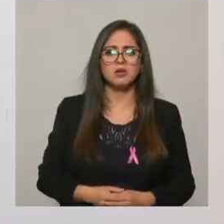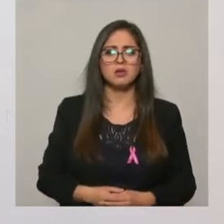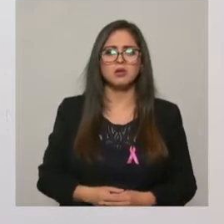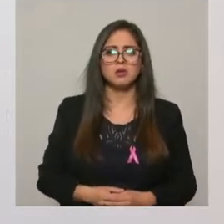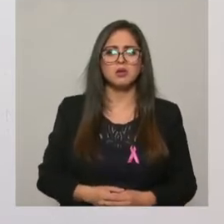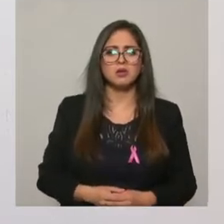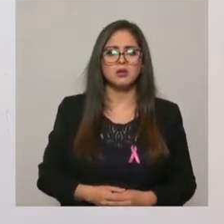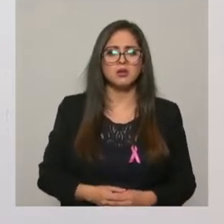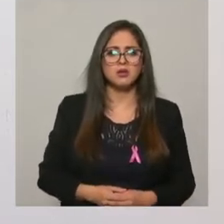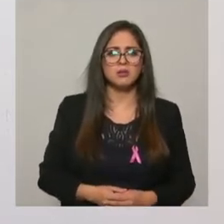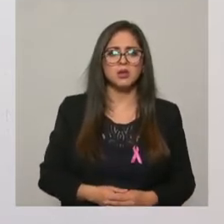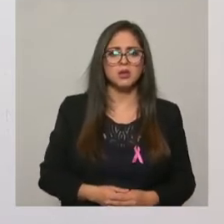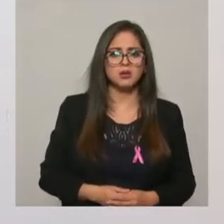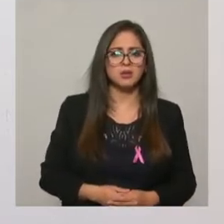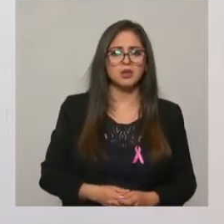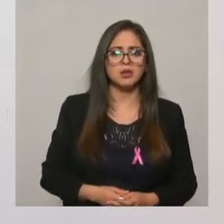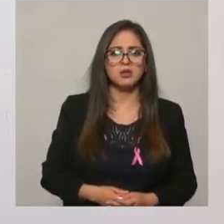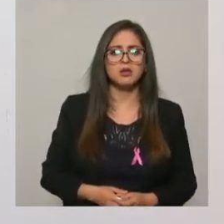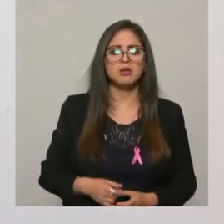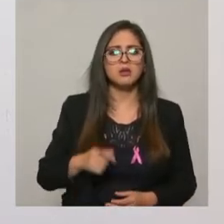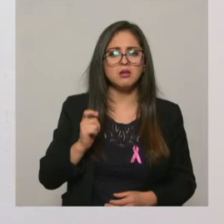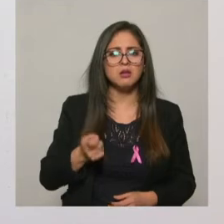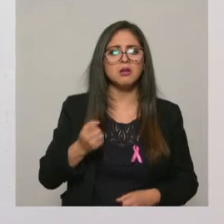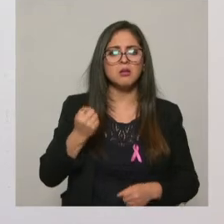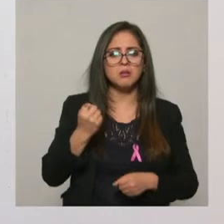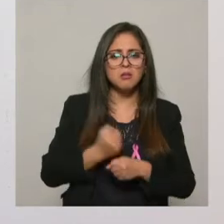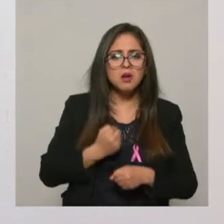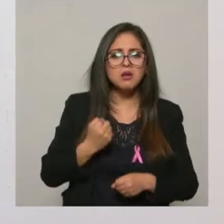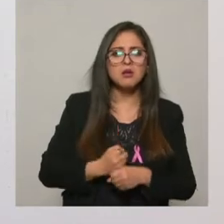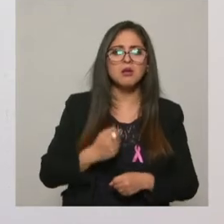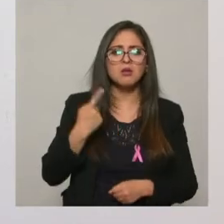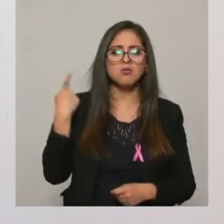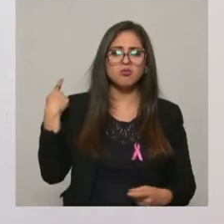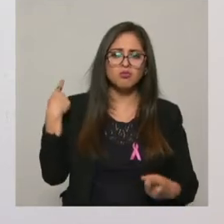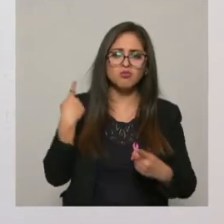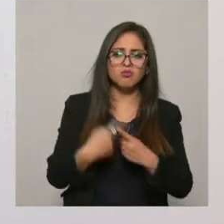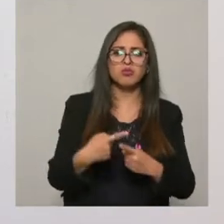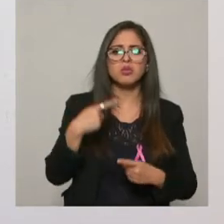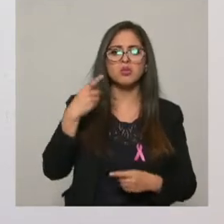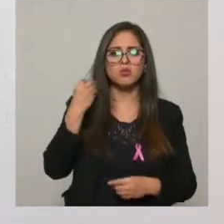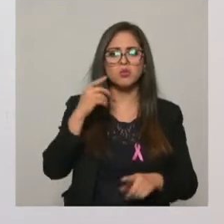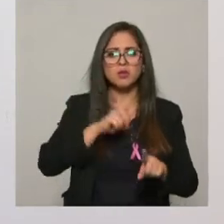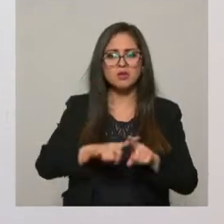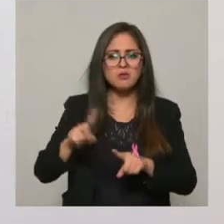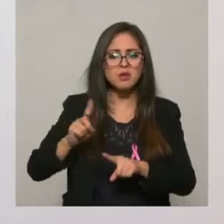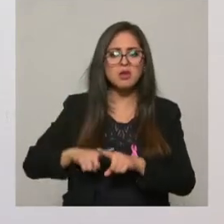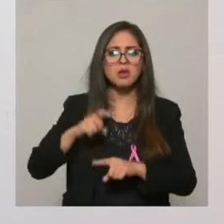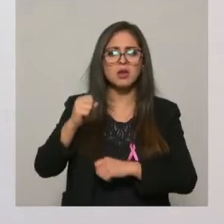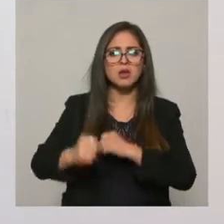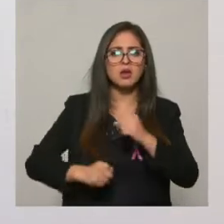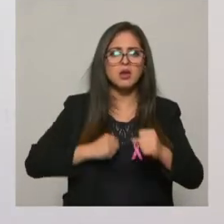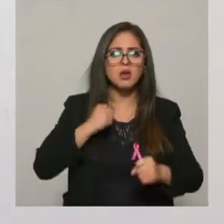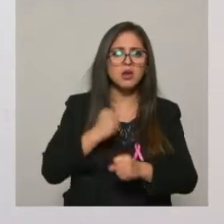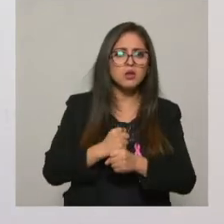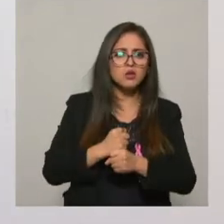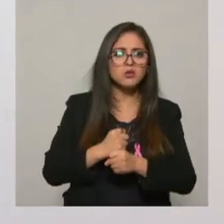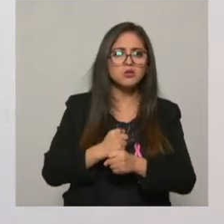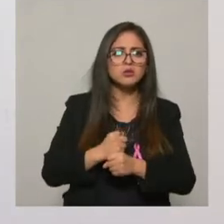que estamos hablando de prácticas de cientos de años que de alguna manera